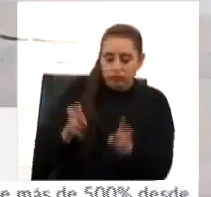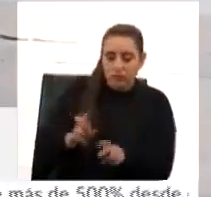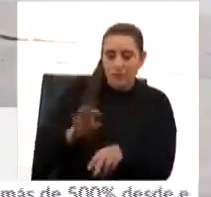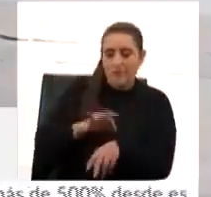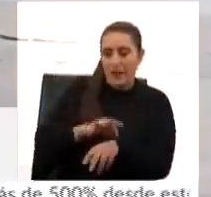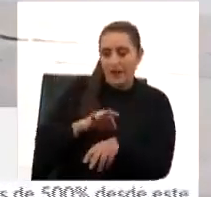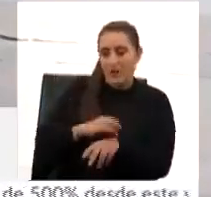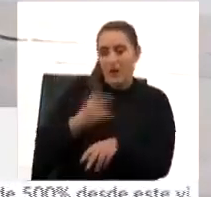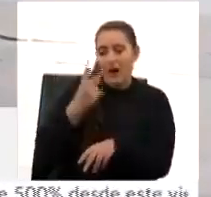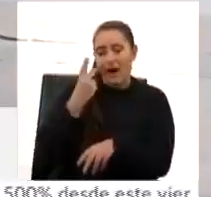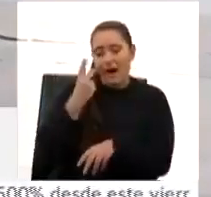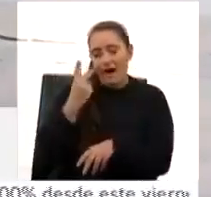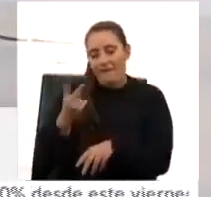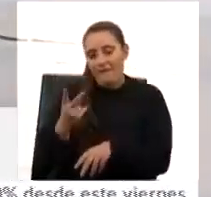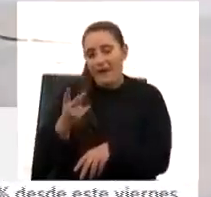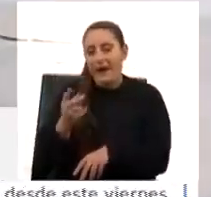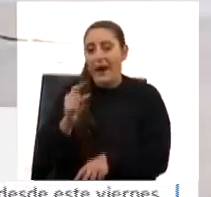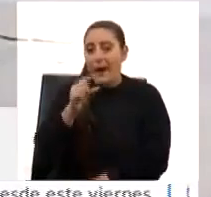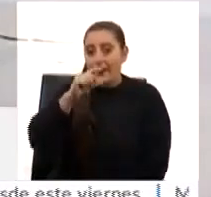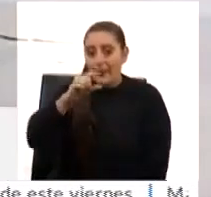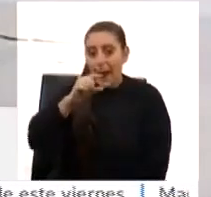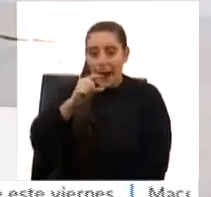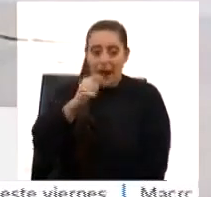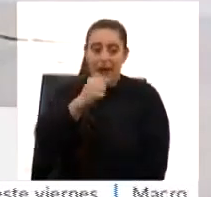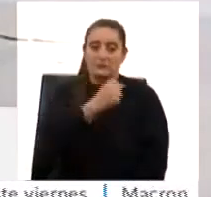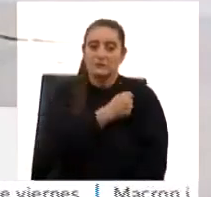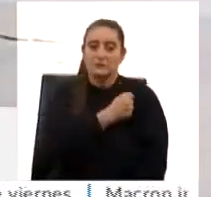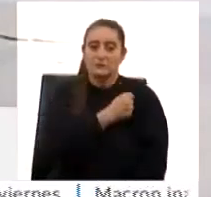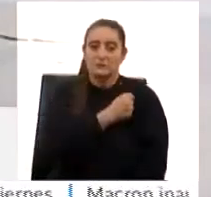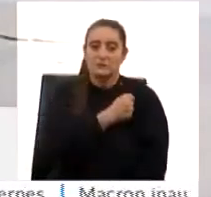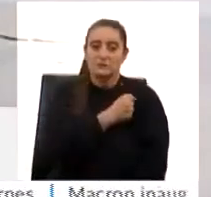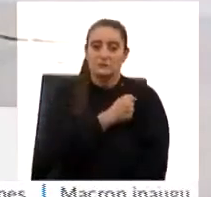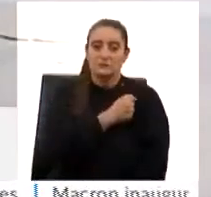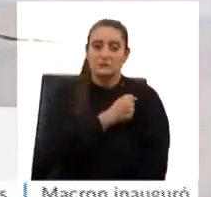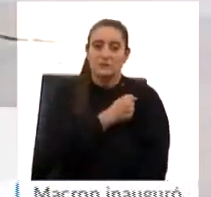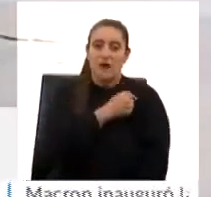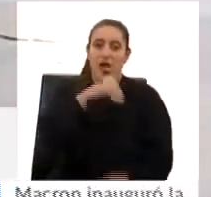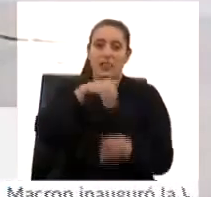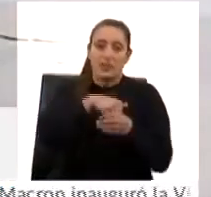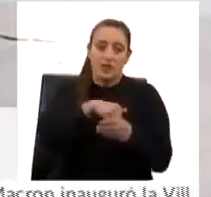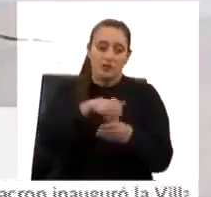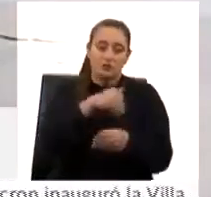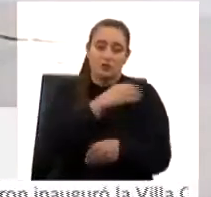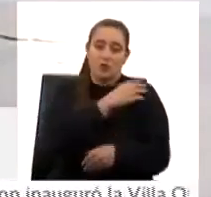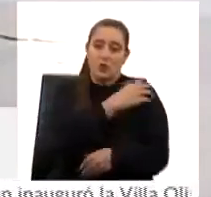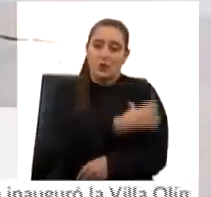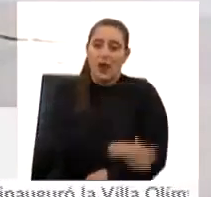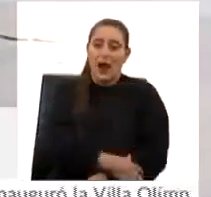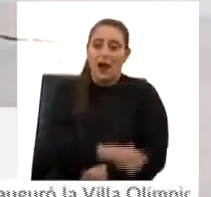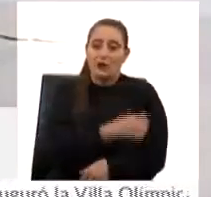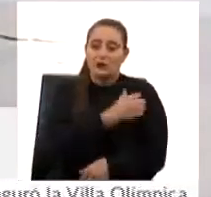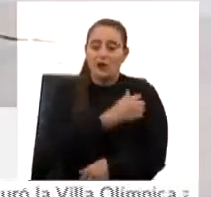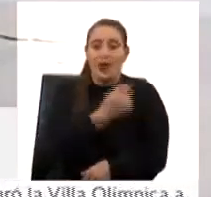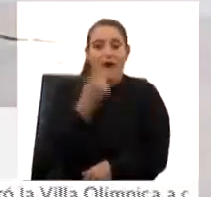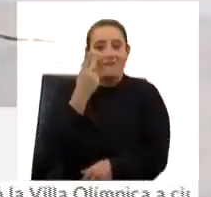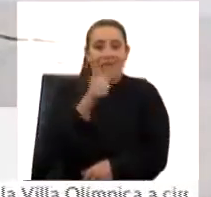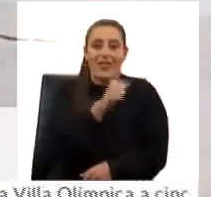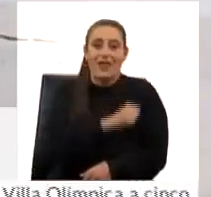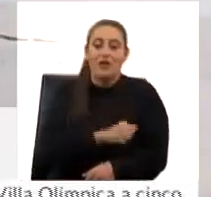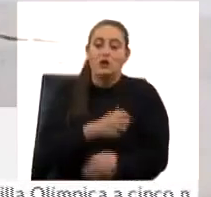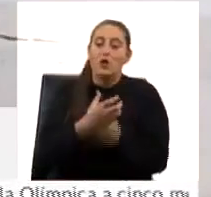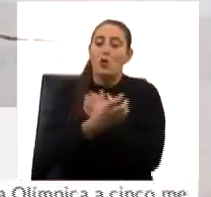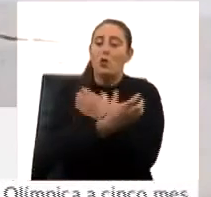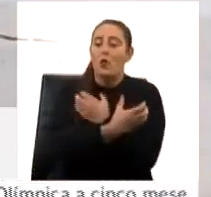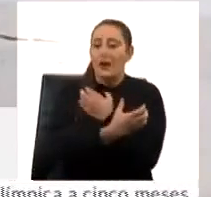están viendo si la bala, que está alojada aún dentro de su brazo, dañó algún hueso, es